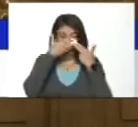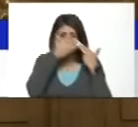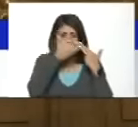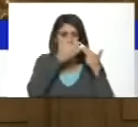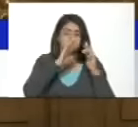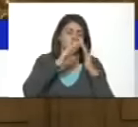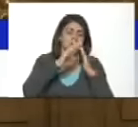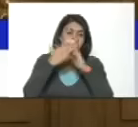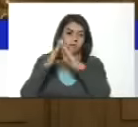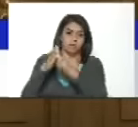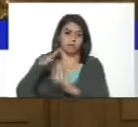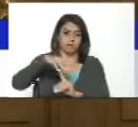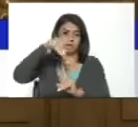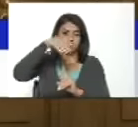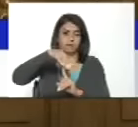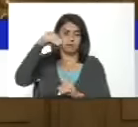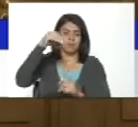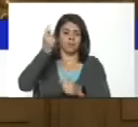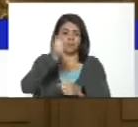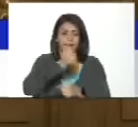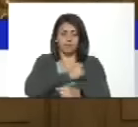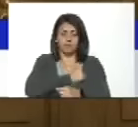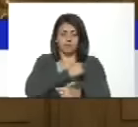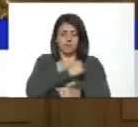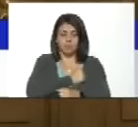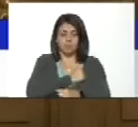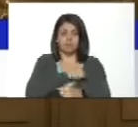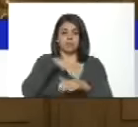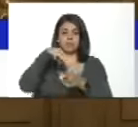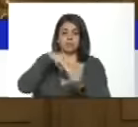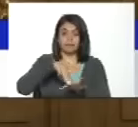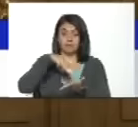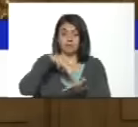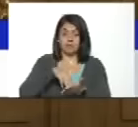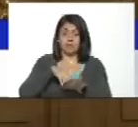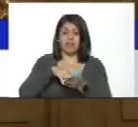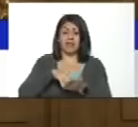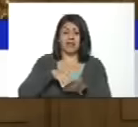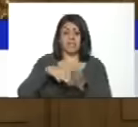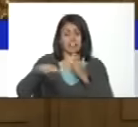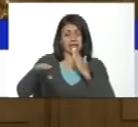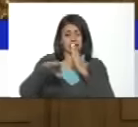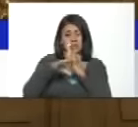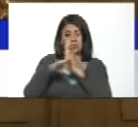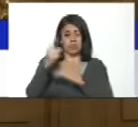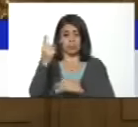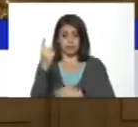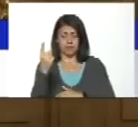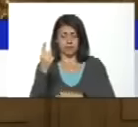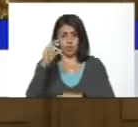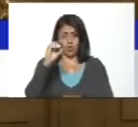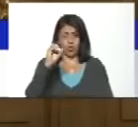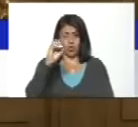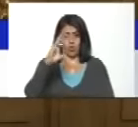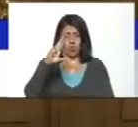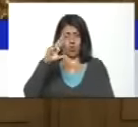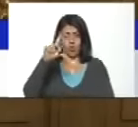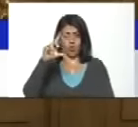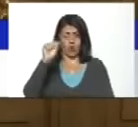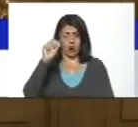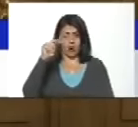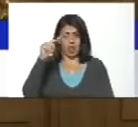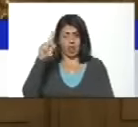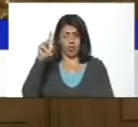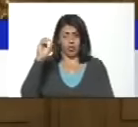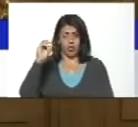urbanización Altamira del municipio Chacao, estado Miranda, quienes brutalmente agredieron al ciudadano Orlando José Figuera, de